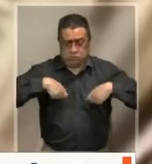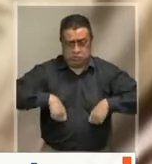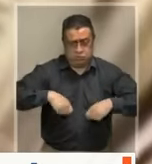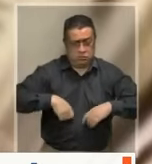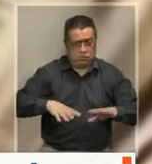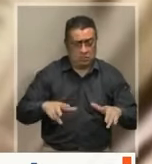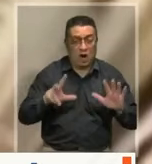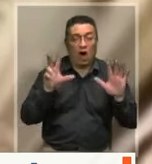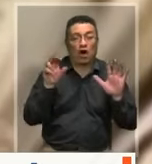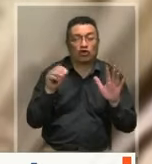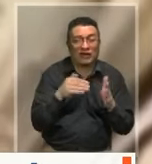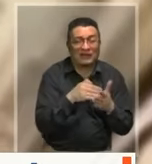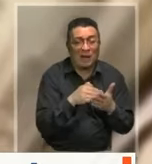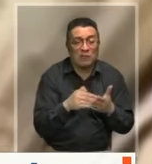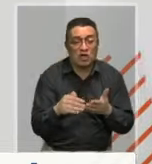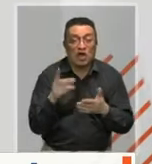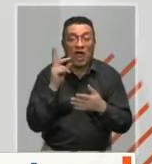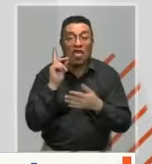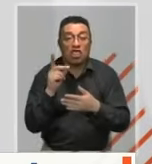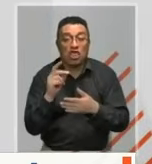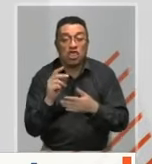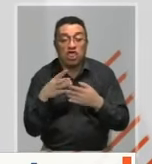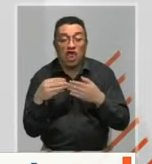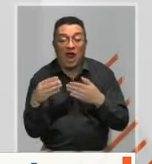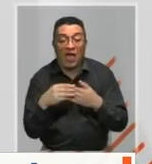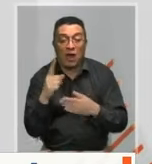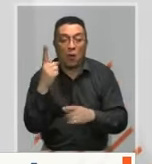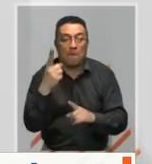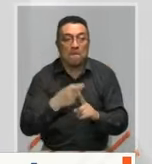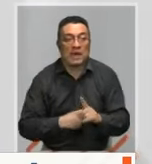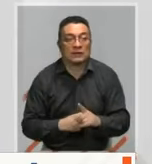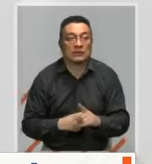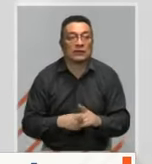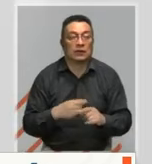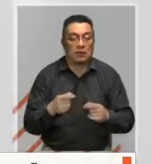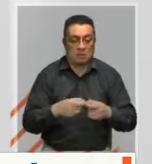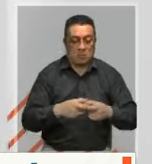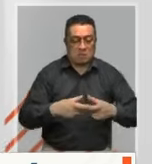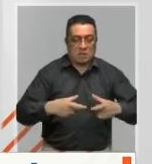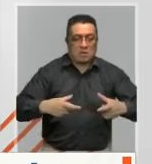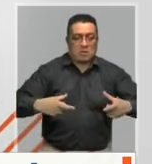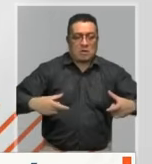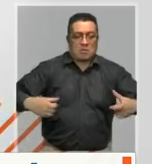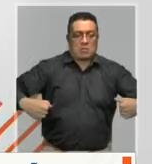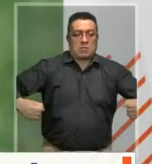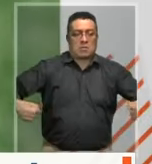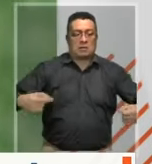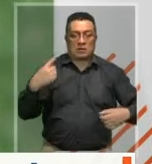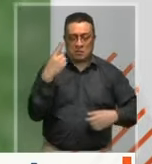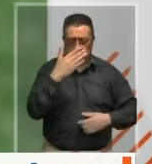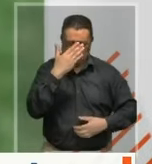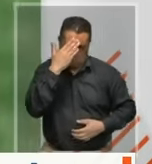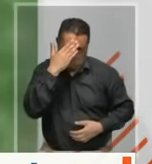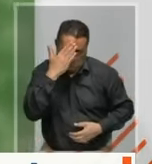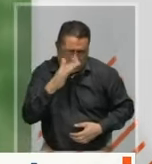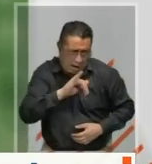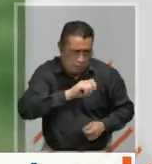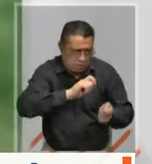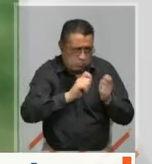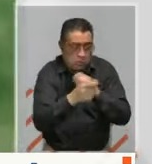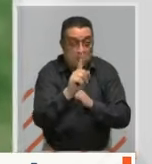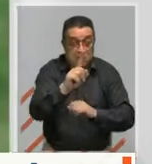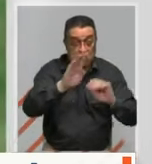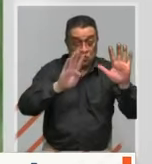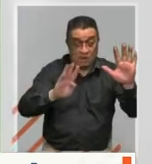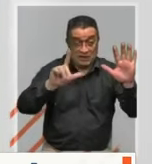de $80 millones por mes. Su imperio creció, como también creció su crueldad. En